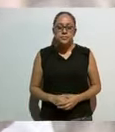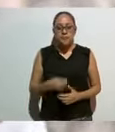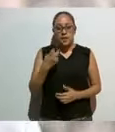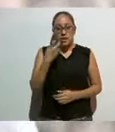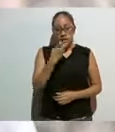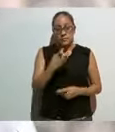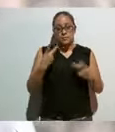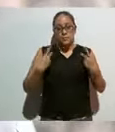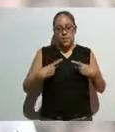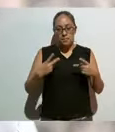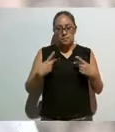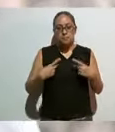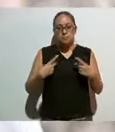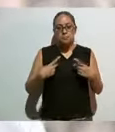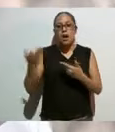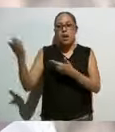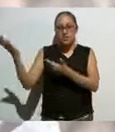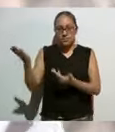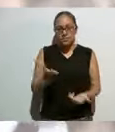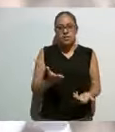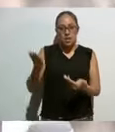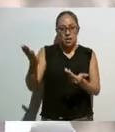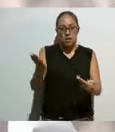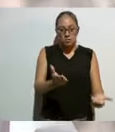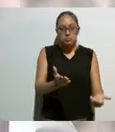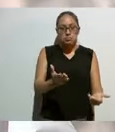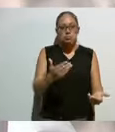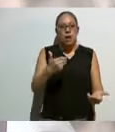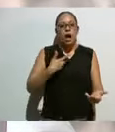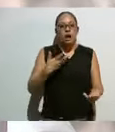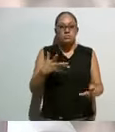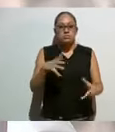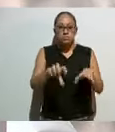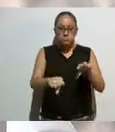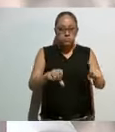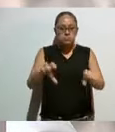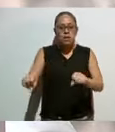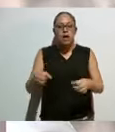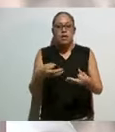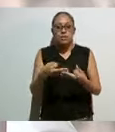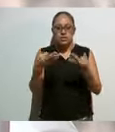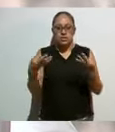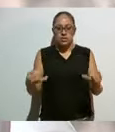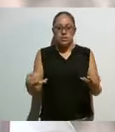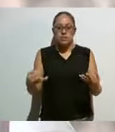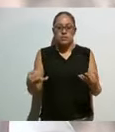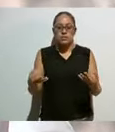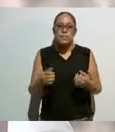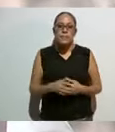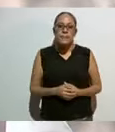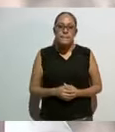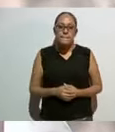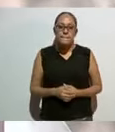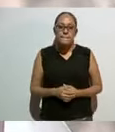posesión de sus lotes sin tener